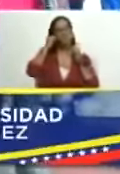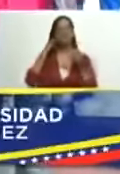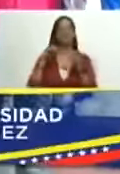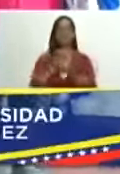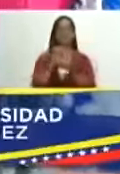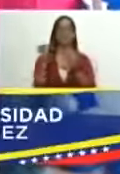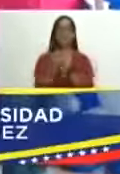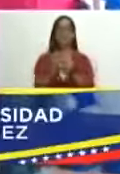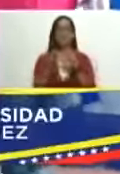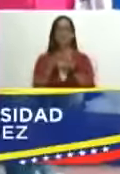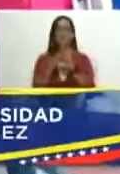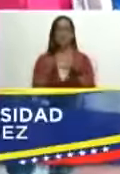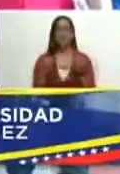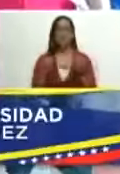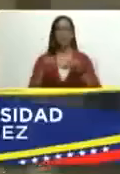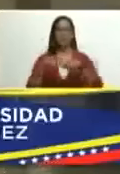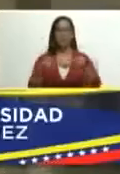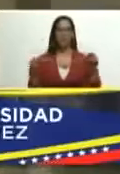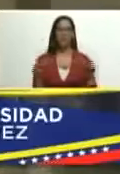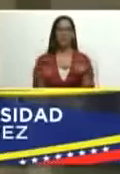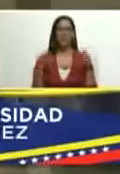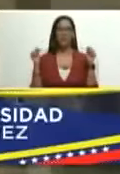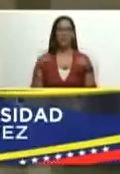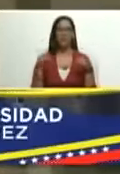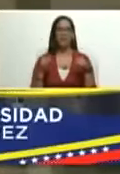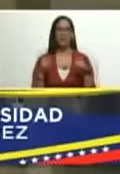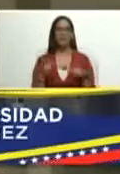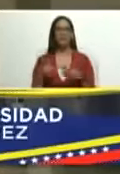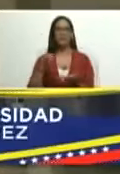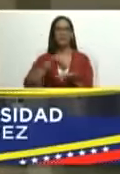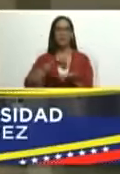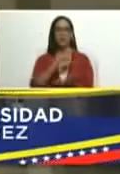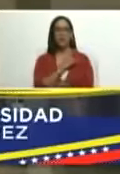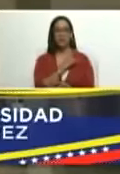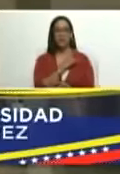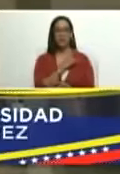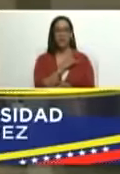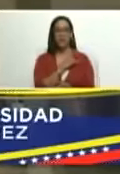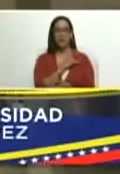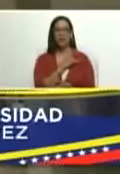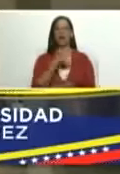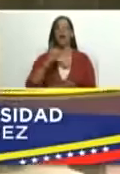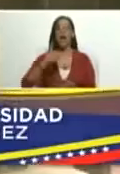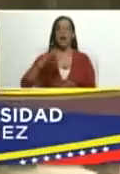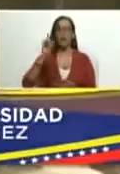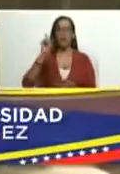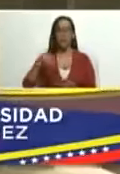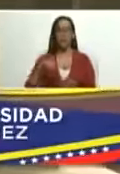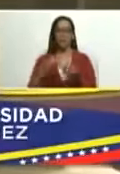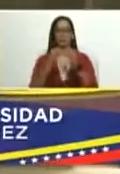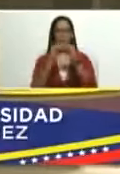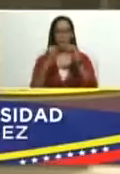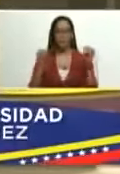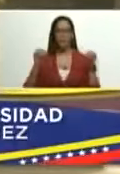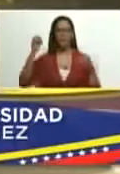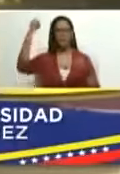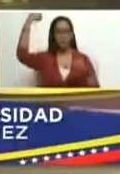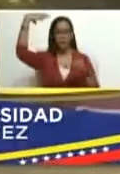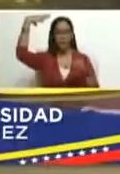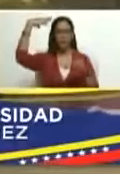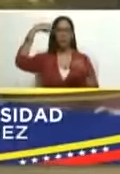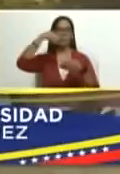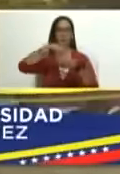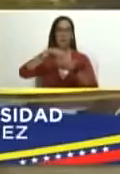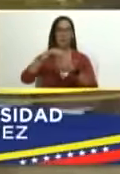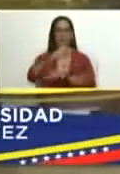de todos los sectores de esta sede universitaria. Hay también la rehabilitación, la iluminación interna